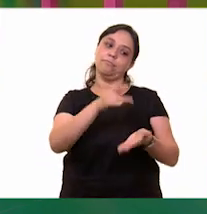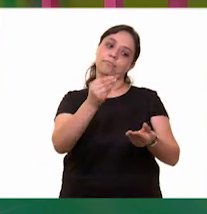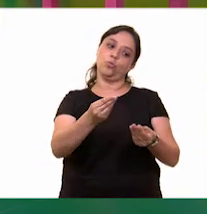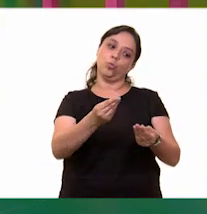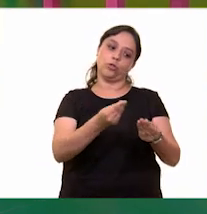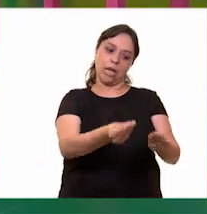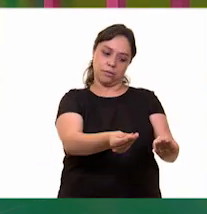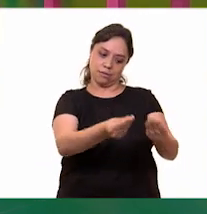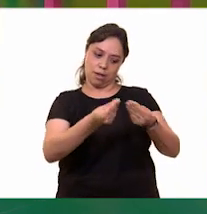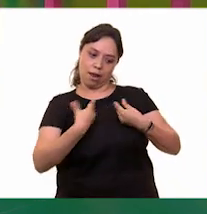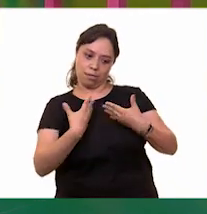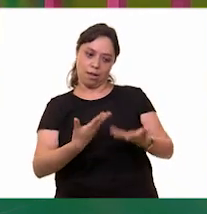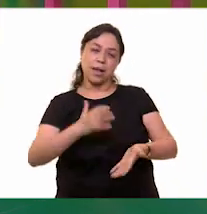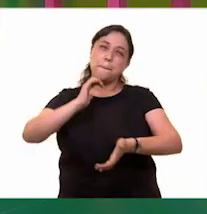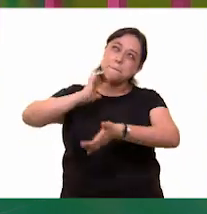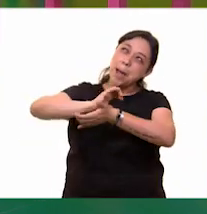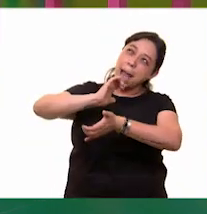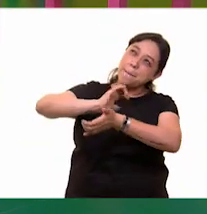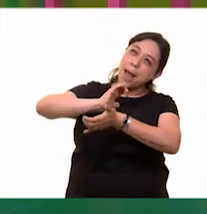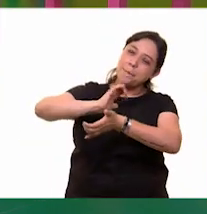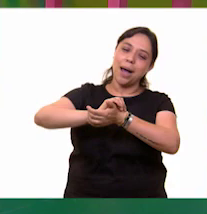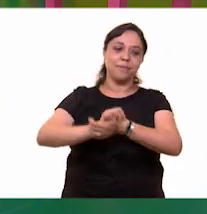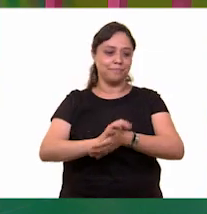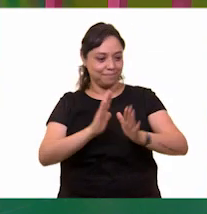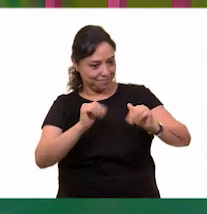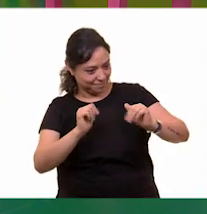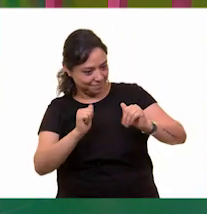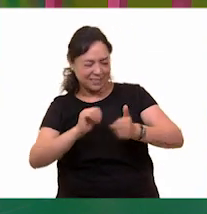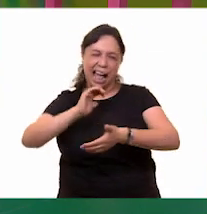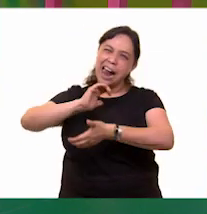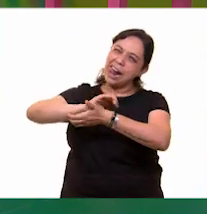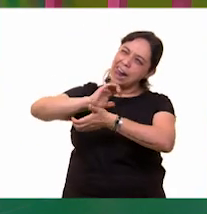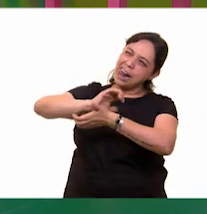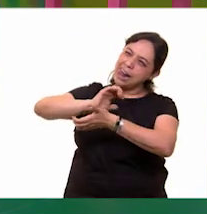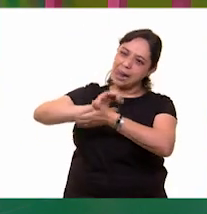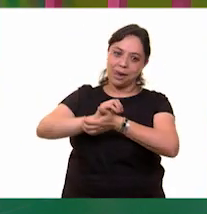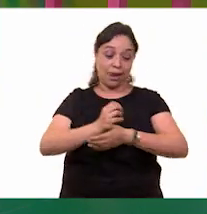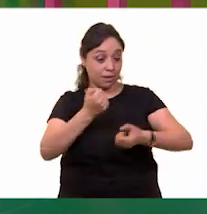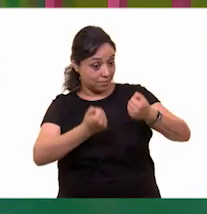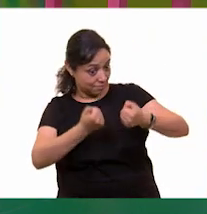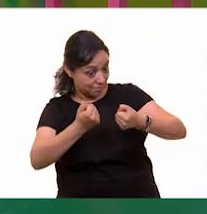traerlo. ¡Que te vaya muy bien! Conduce con cuidado.